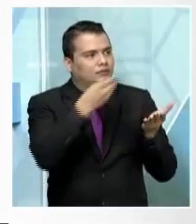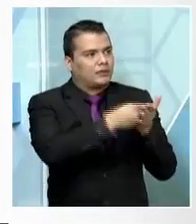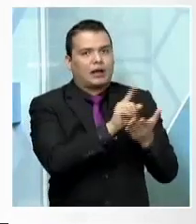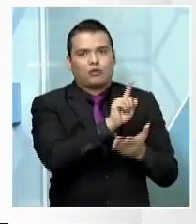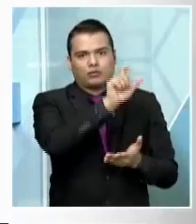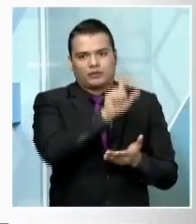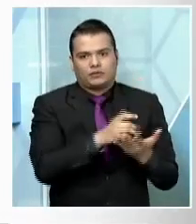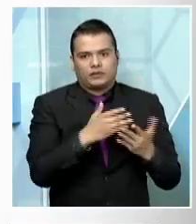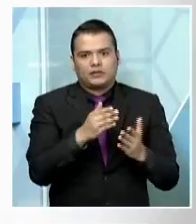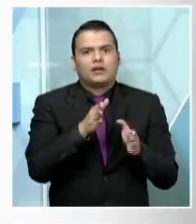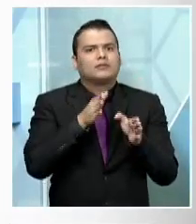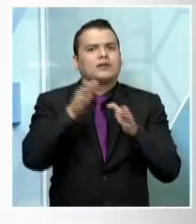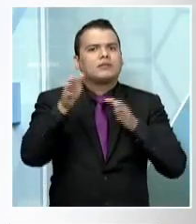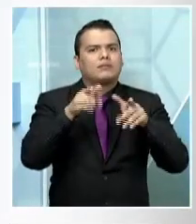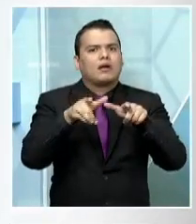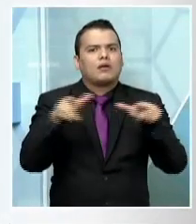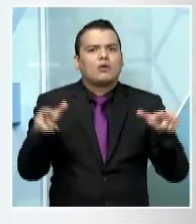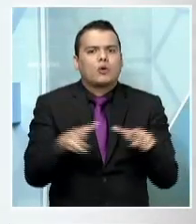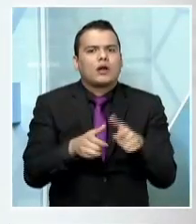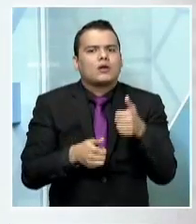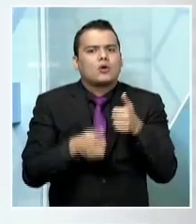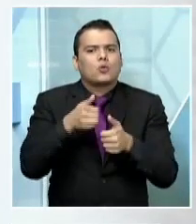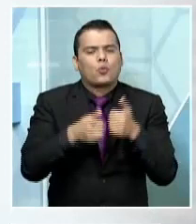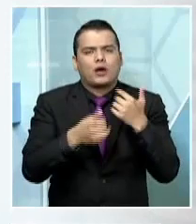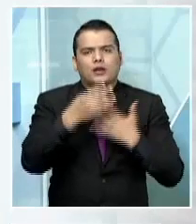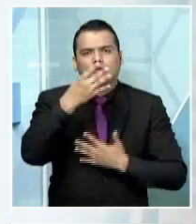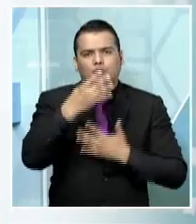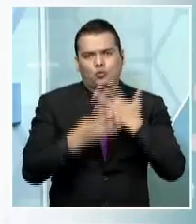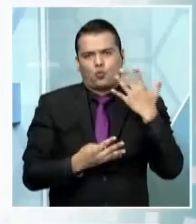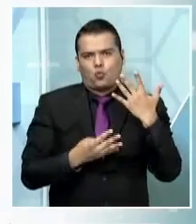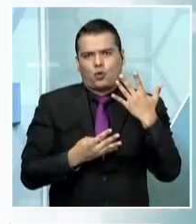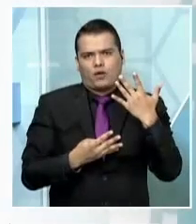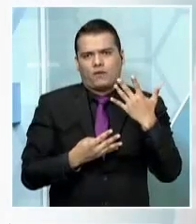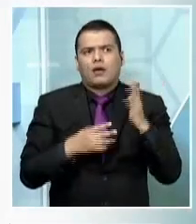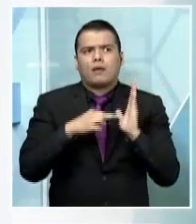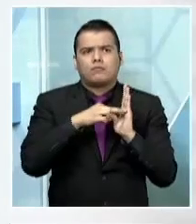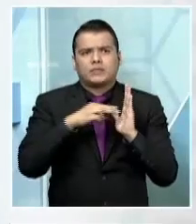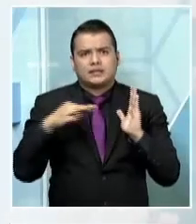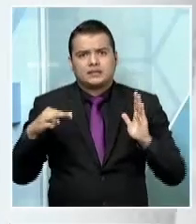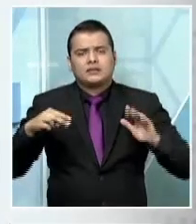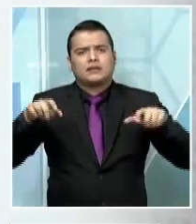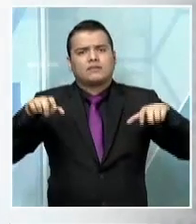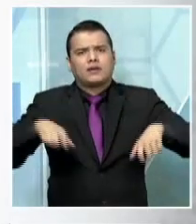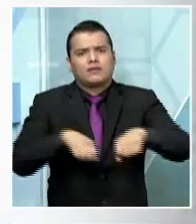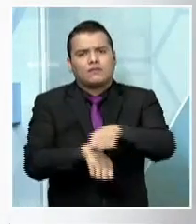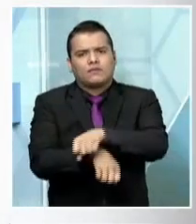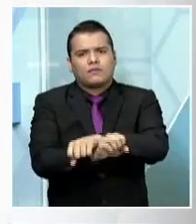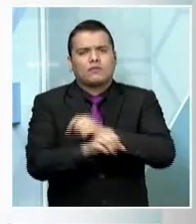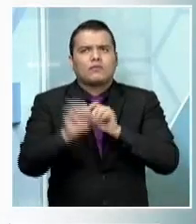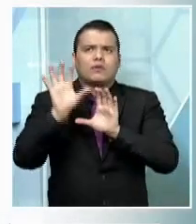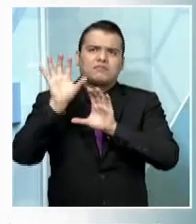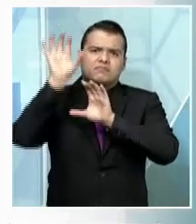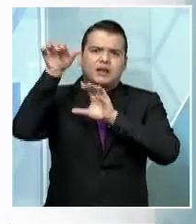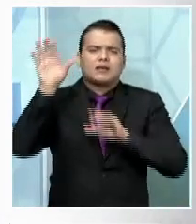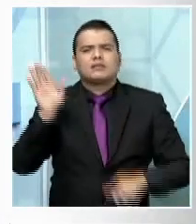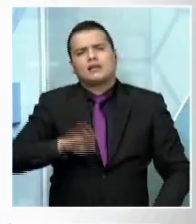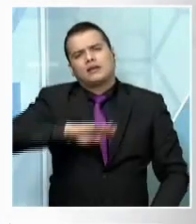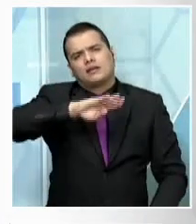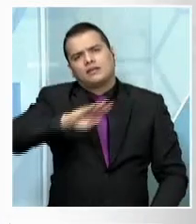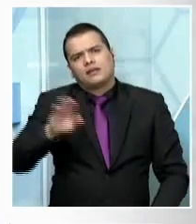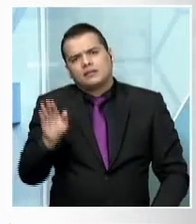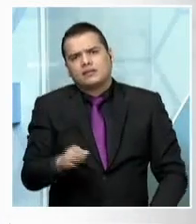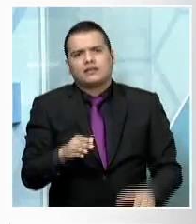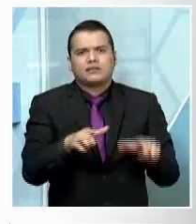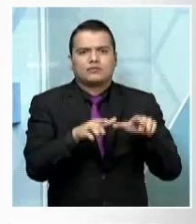visitar 9 centros recreativos que ya cuentan con todos los espacios habilitados, desde piscinas, canchas de fútbol, básquetbol, tenis, juegos